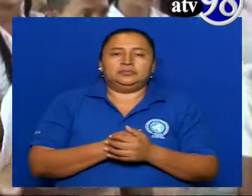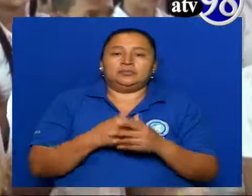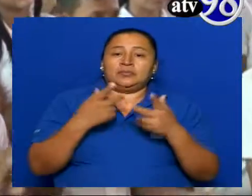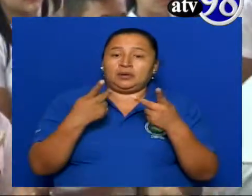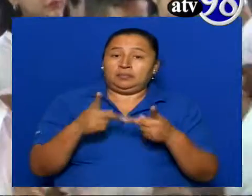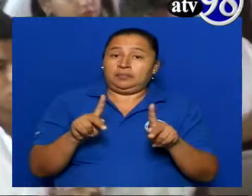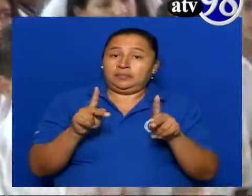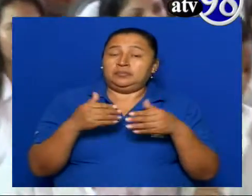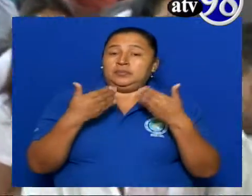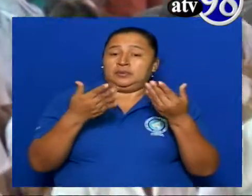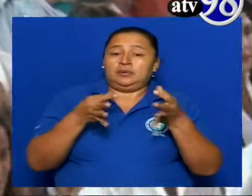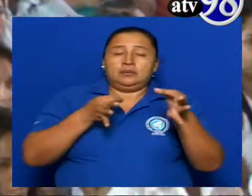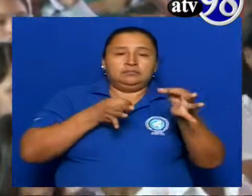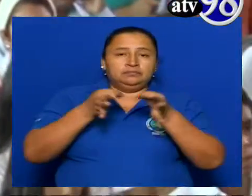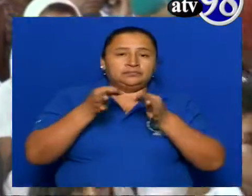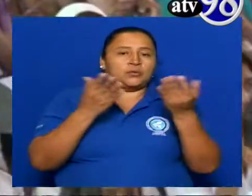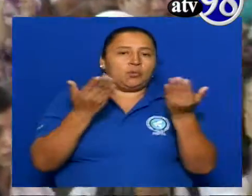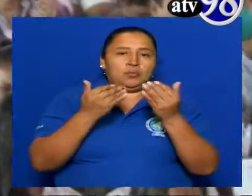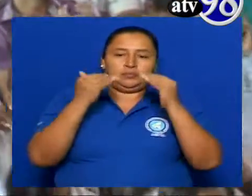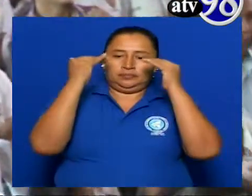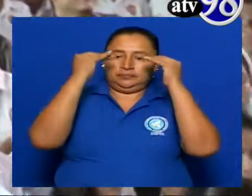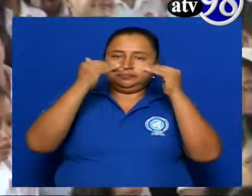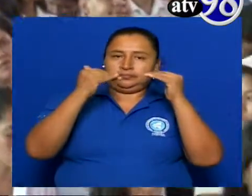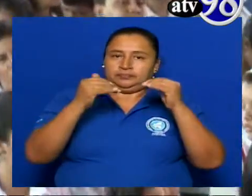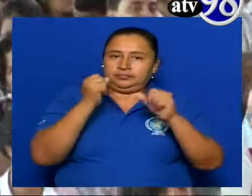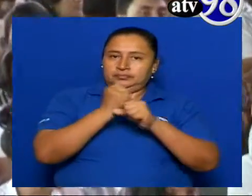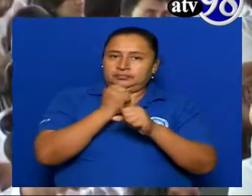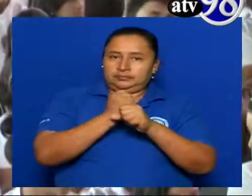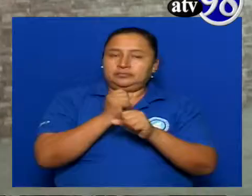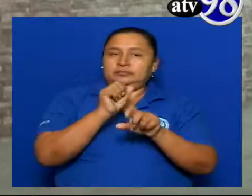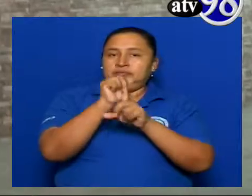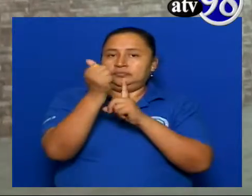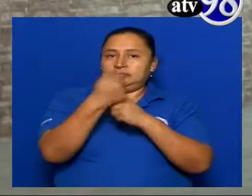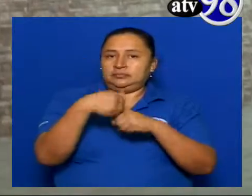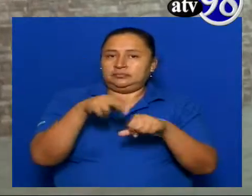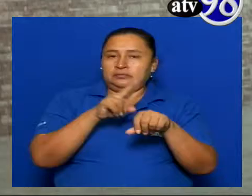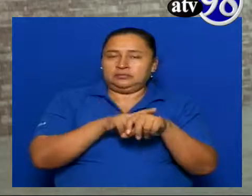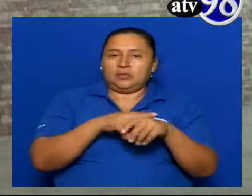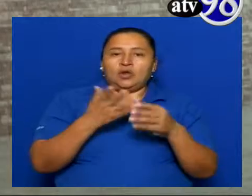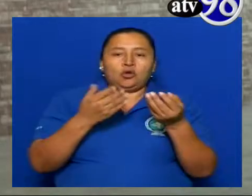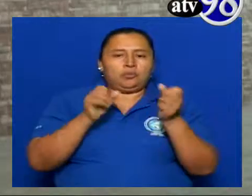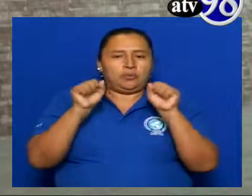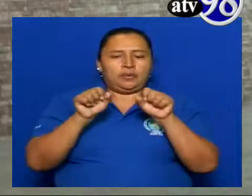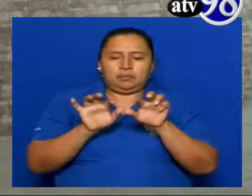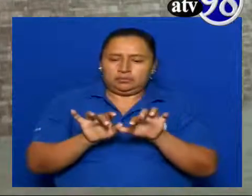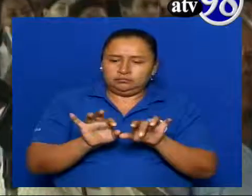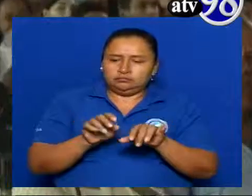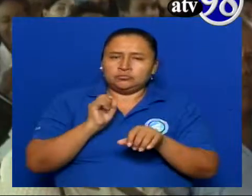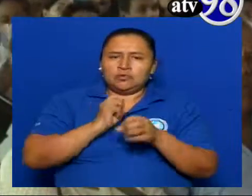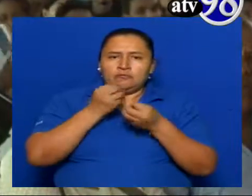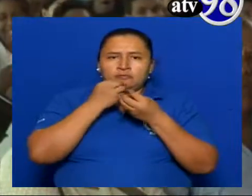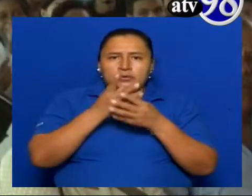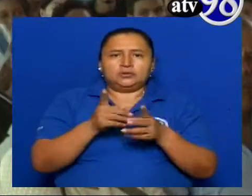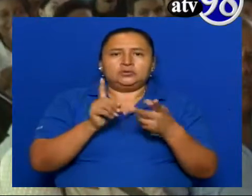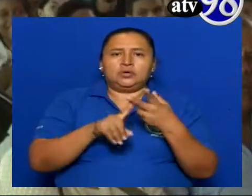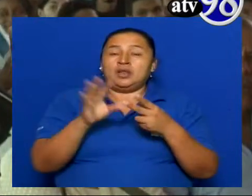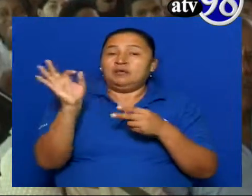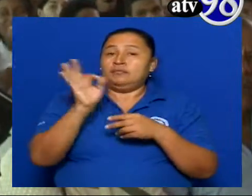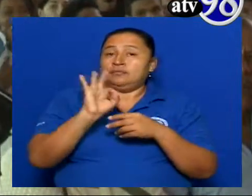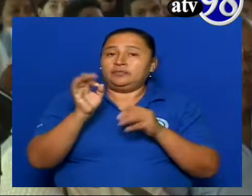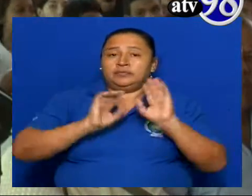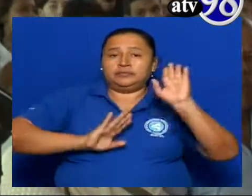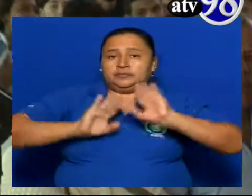Además de explicar la estructura y funcionamiento del Parlamento, medios disponibles para el acceso a la información pública y los mecanismos